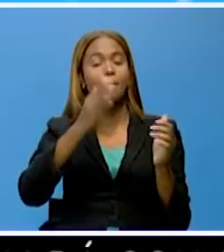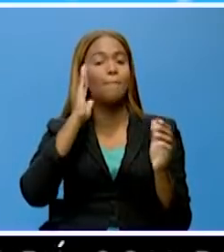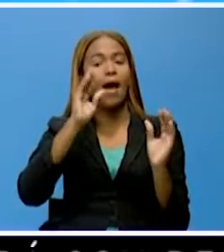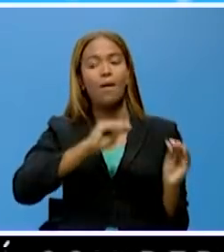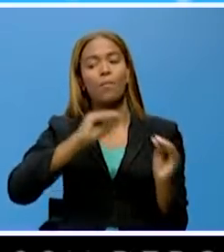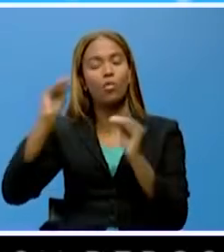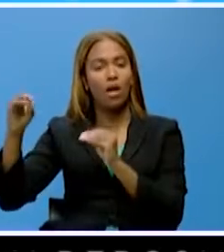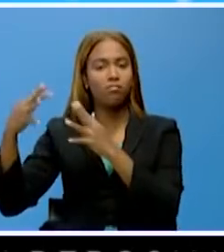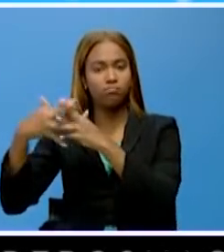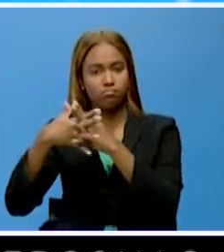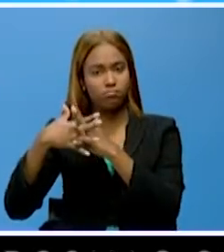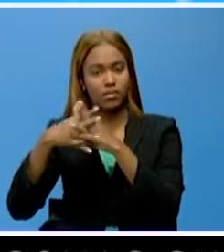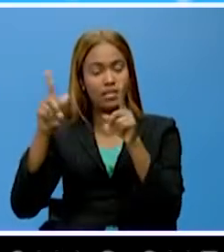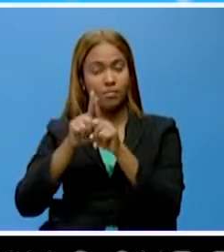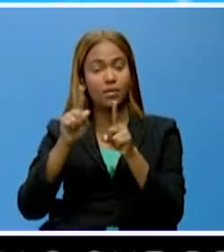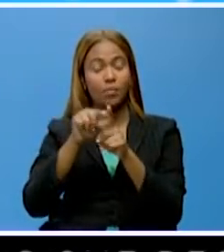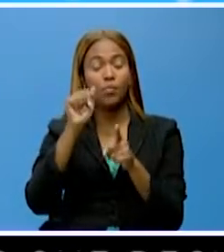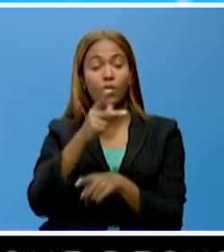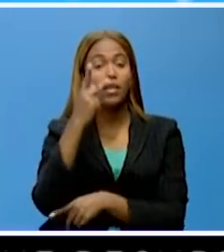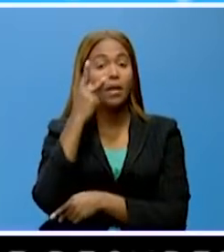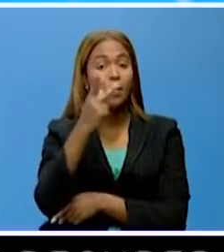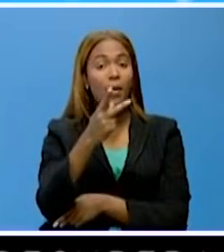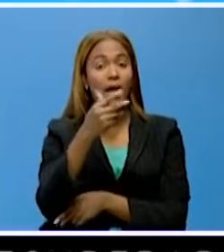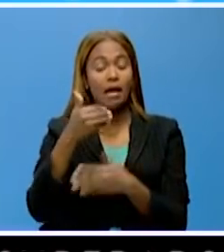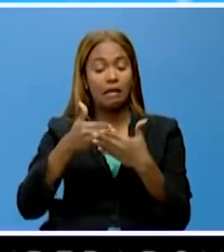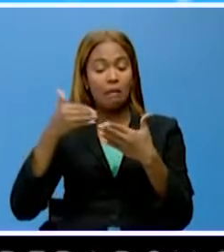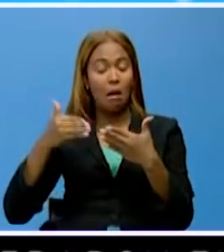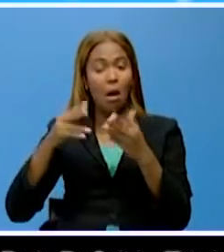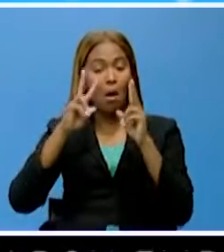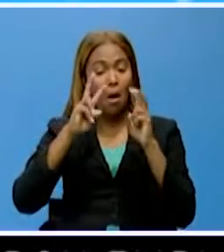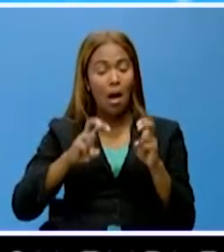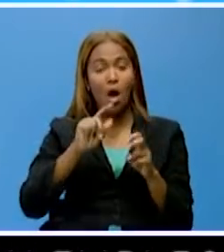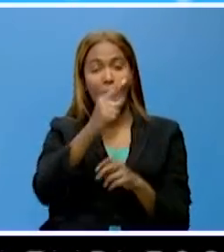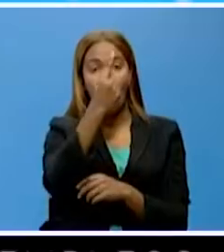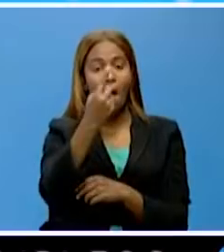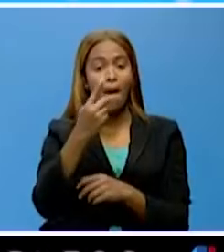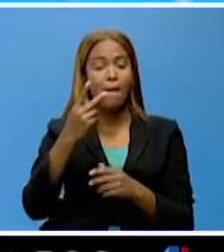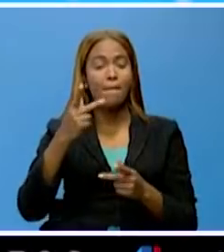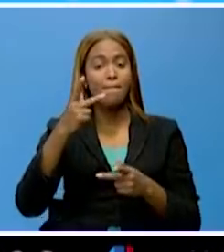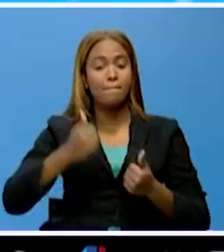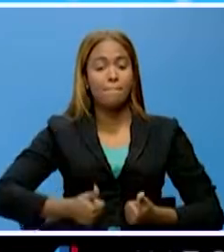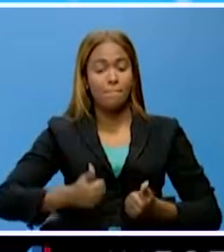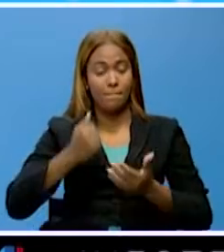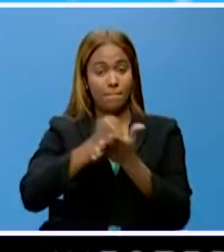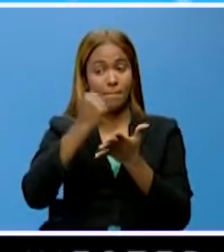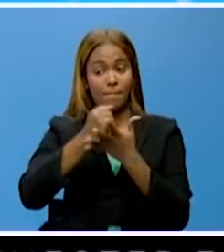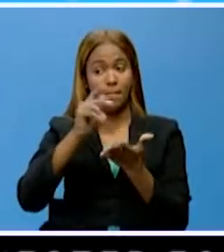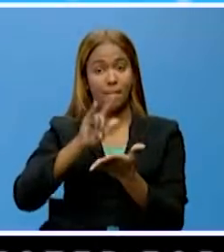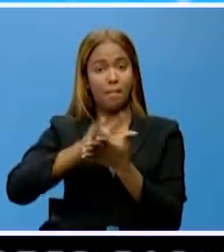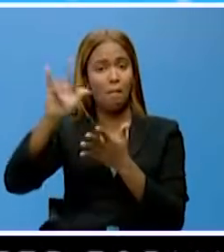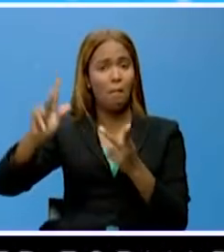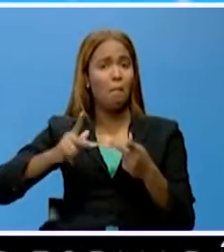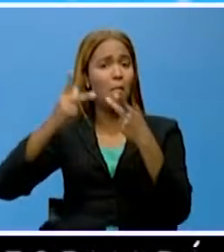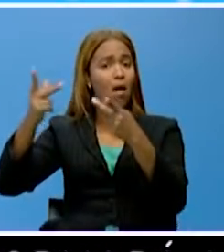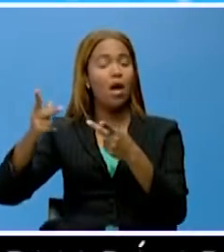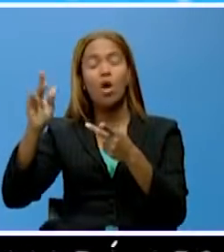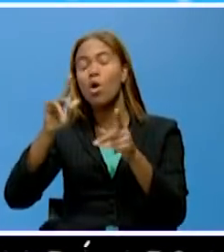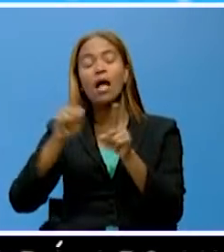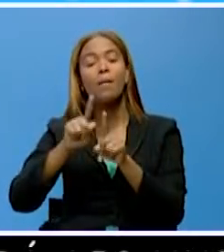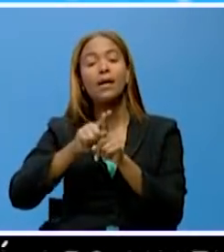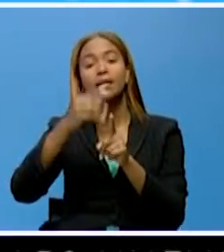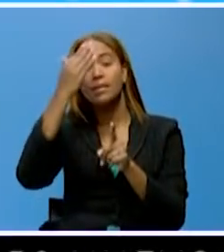puede precalificar también, no solo para visa de paseo o visa de no emigrante, sino también saber si la persona que está